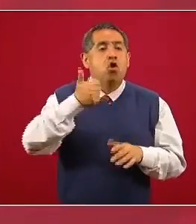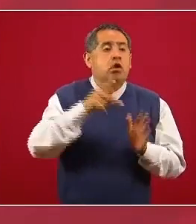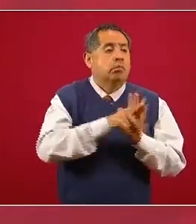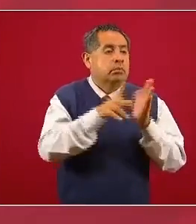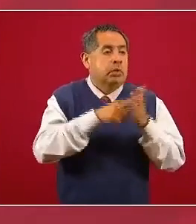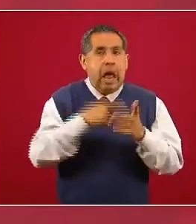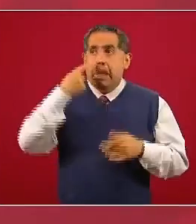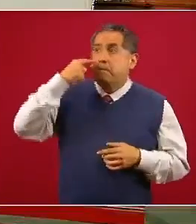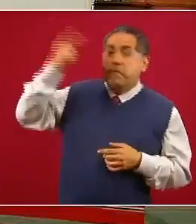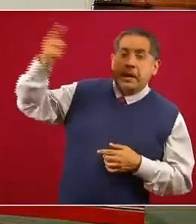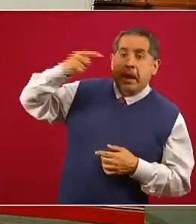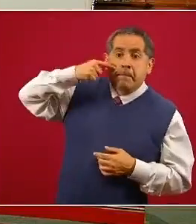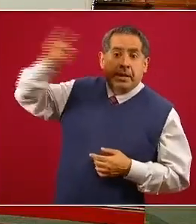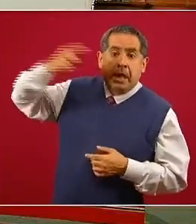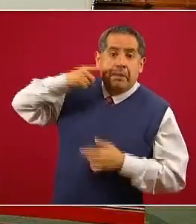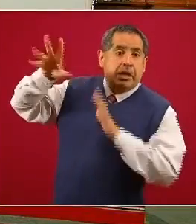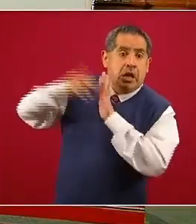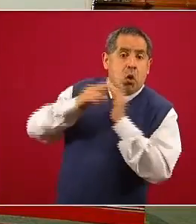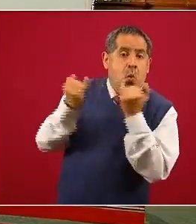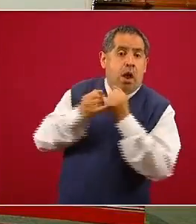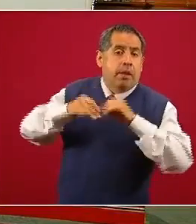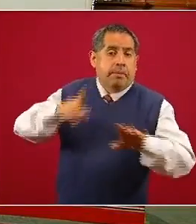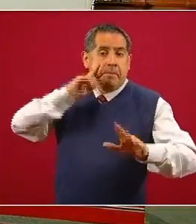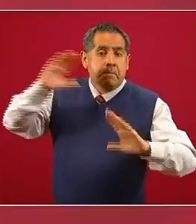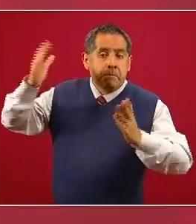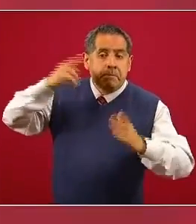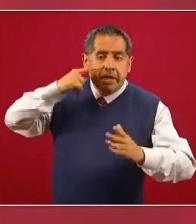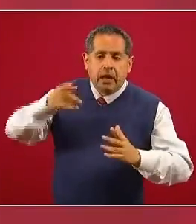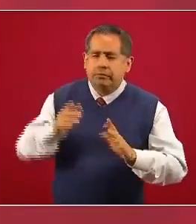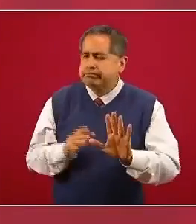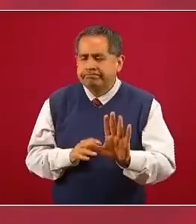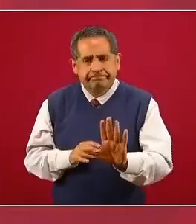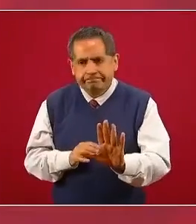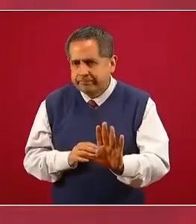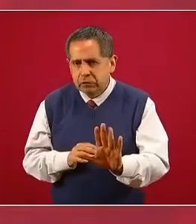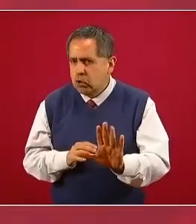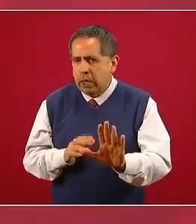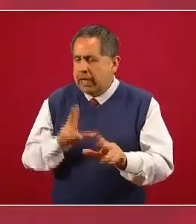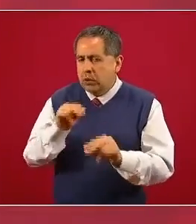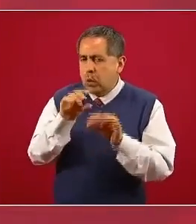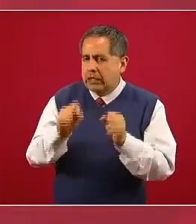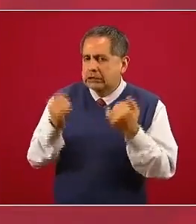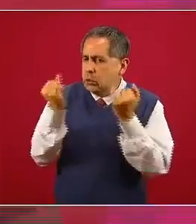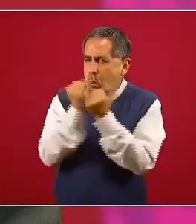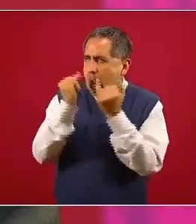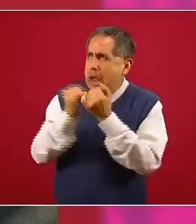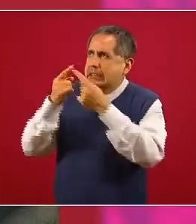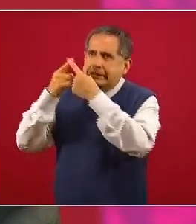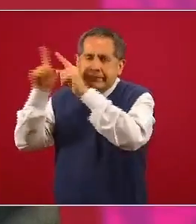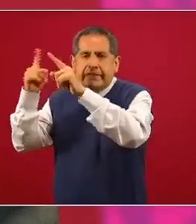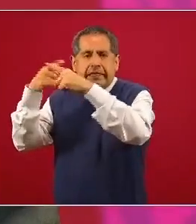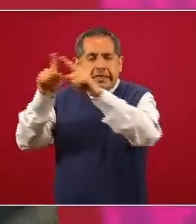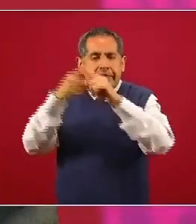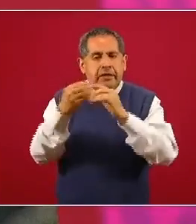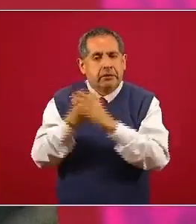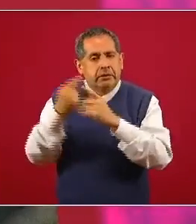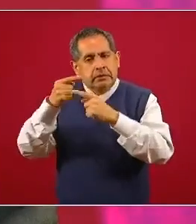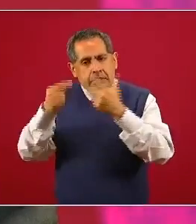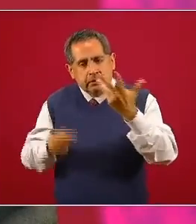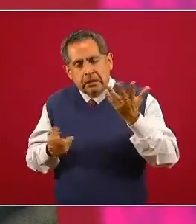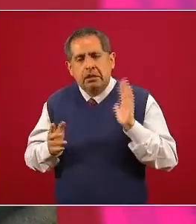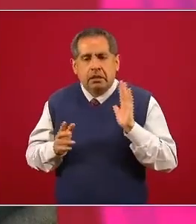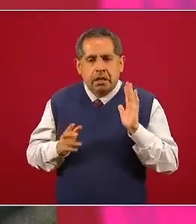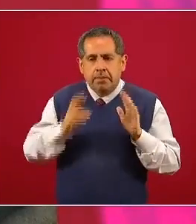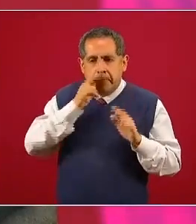información que han tratado de hacer comparaciones muy superficiales, muy elementales, y que sería bueno